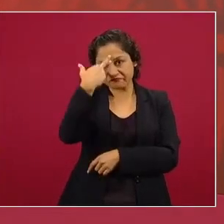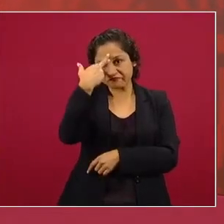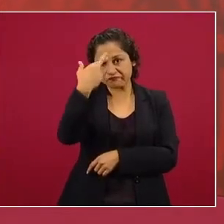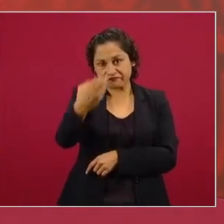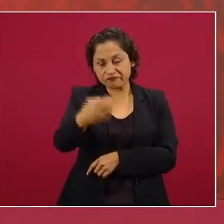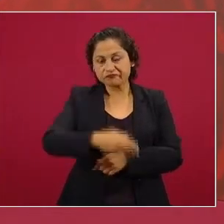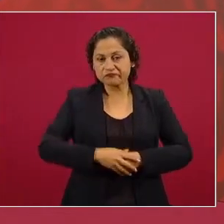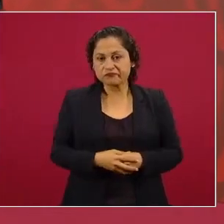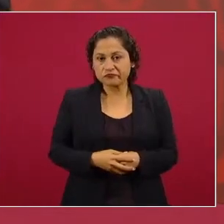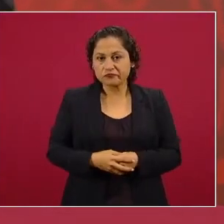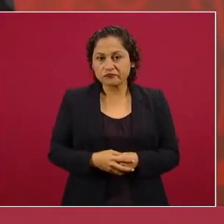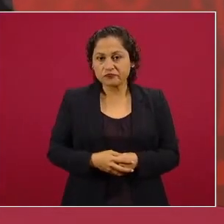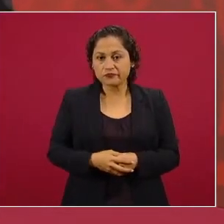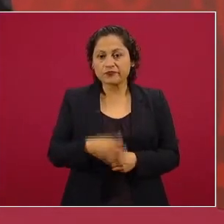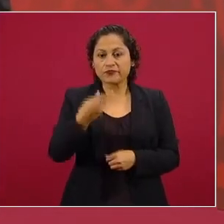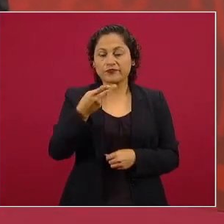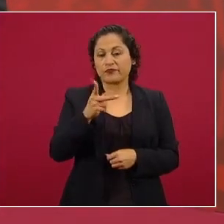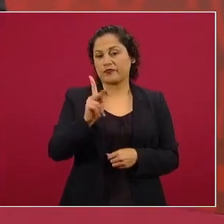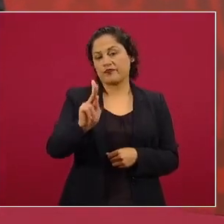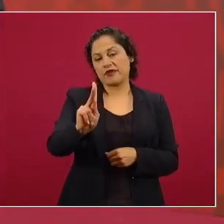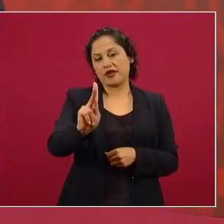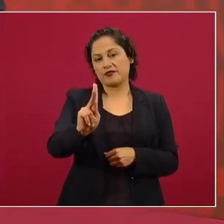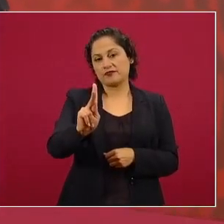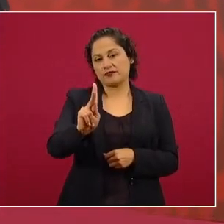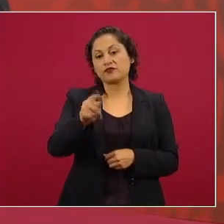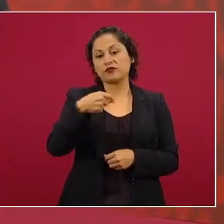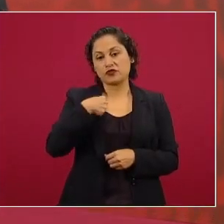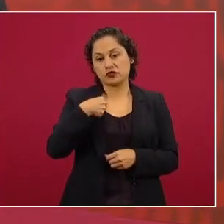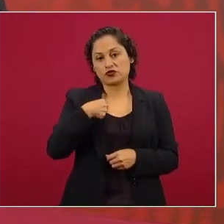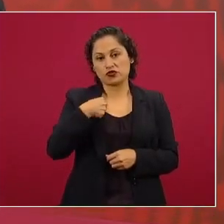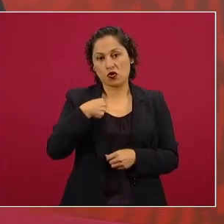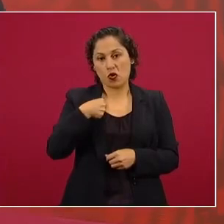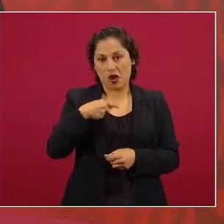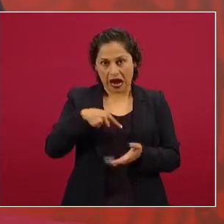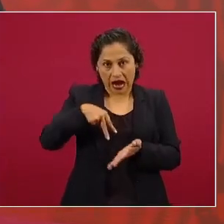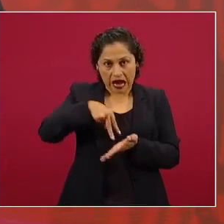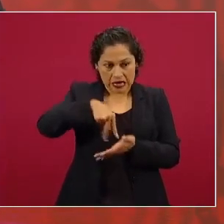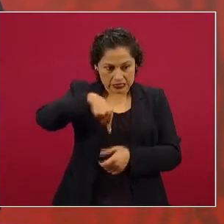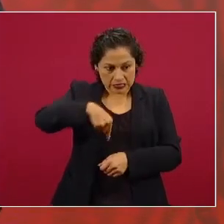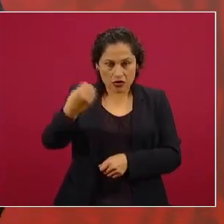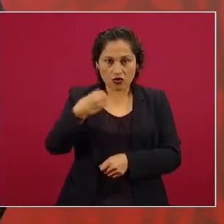voy a estar aquí haciendo esas comparaciones,